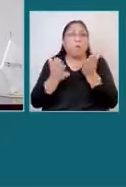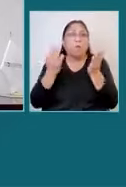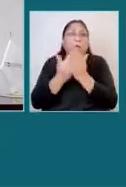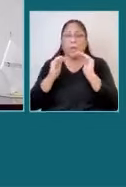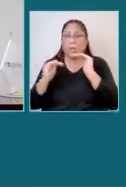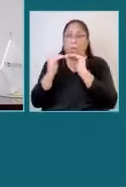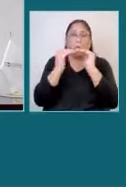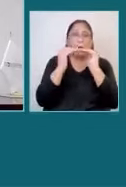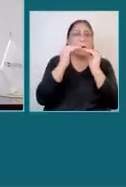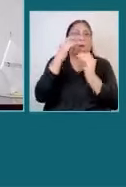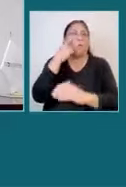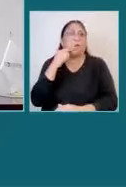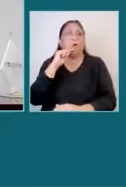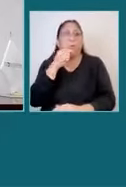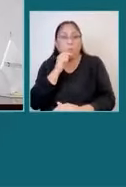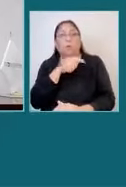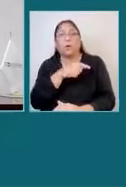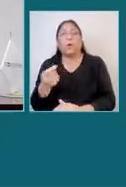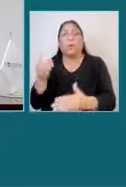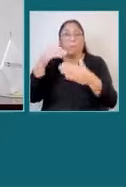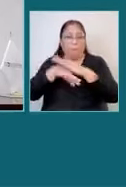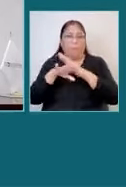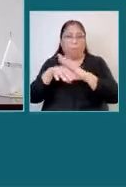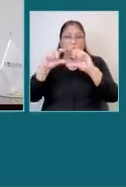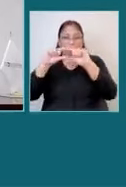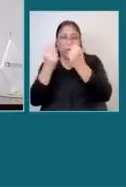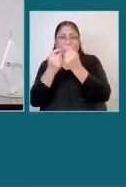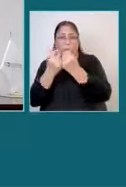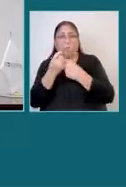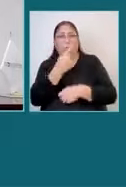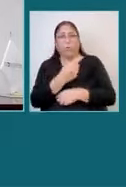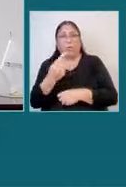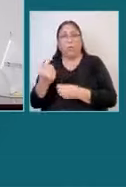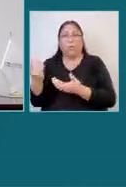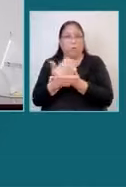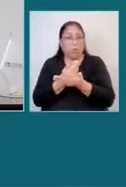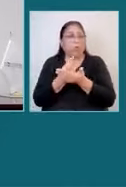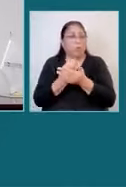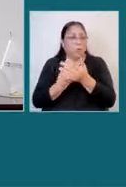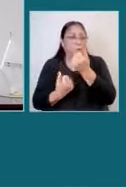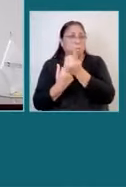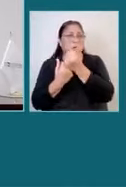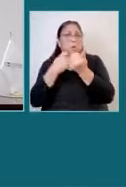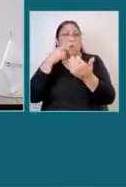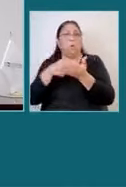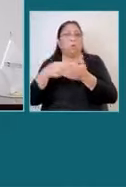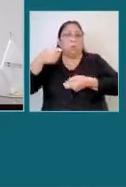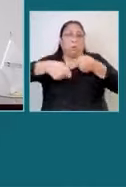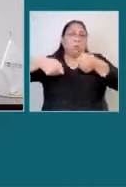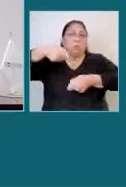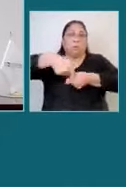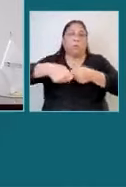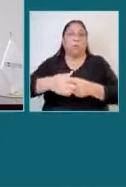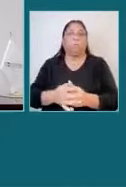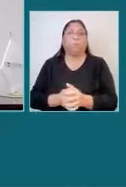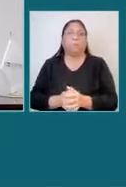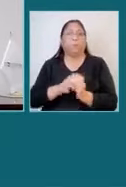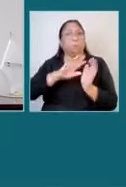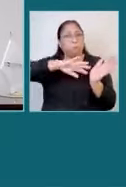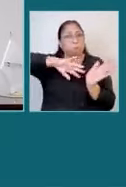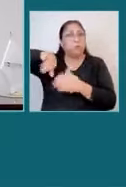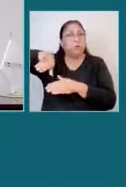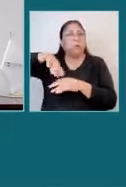género dentro del equipo gestor de cada uno de los fondos en los que eventualmente el fondo invierta. Por otro